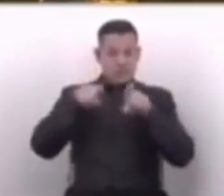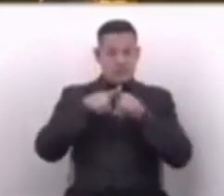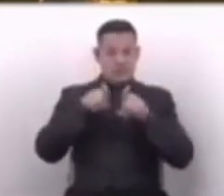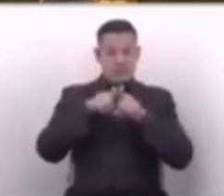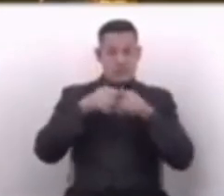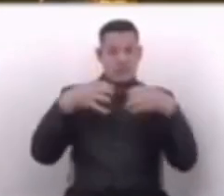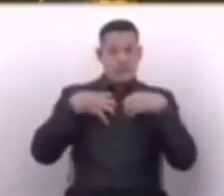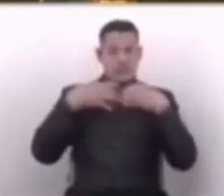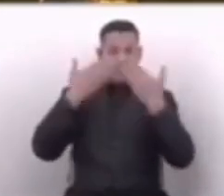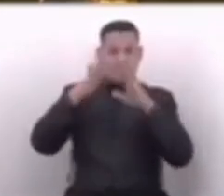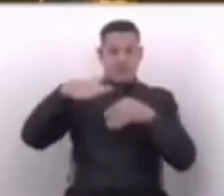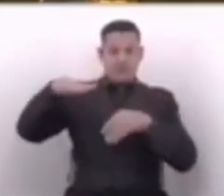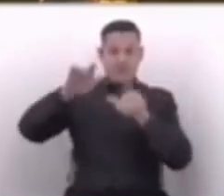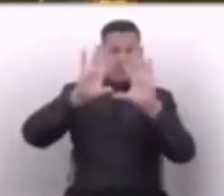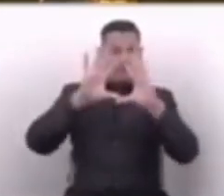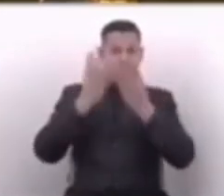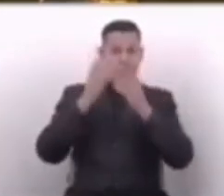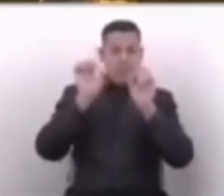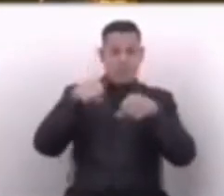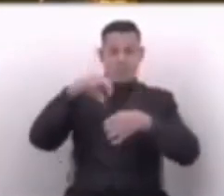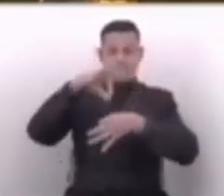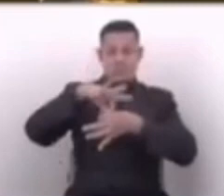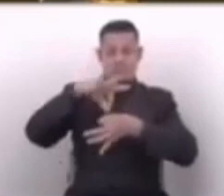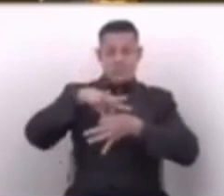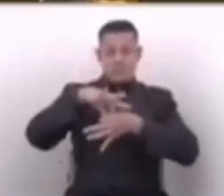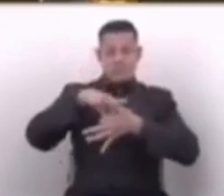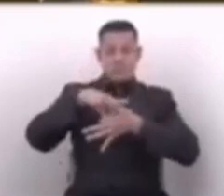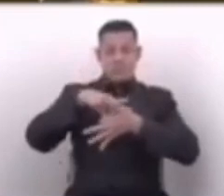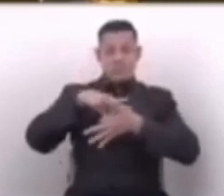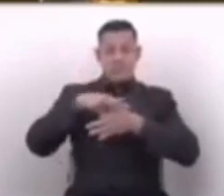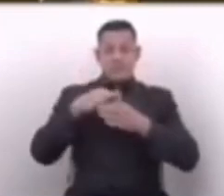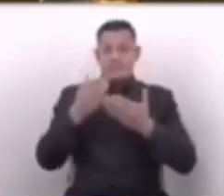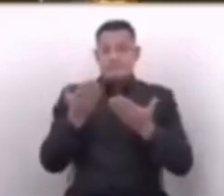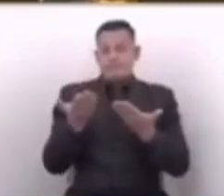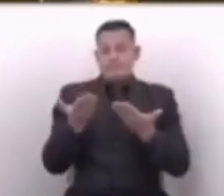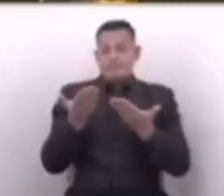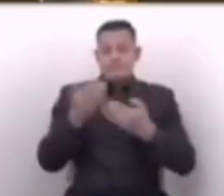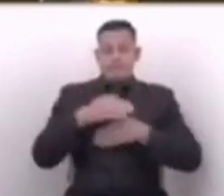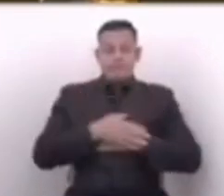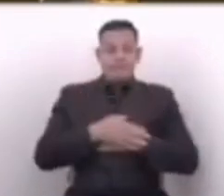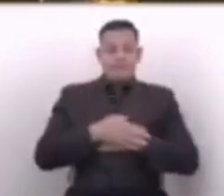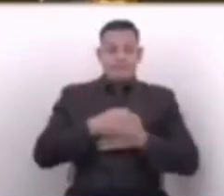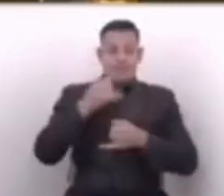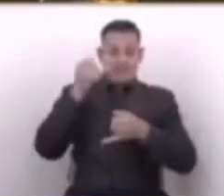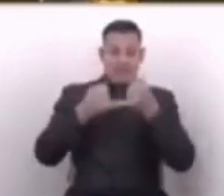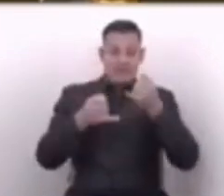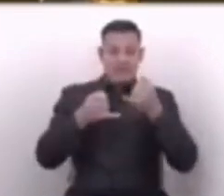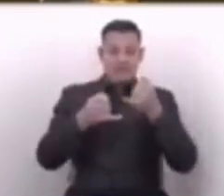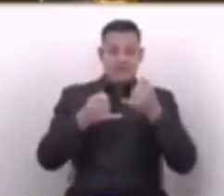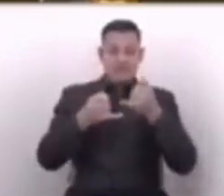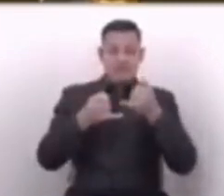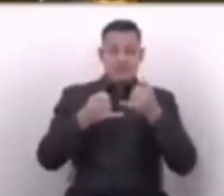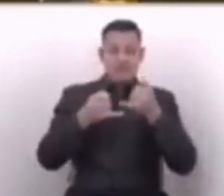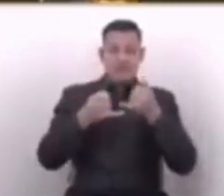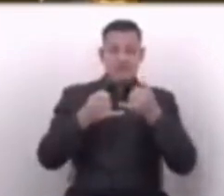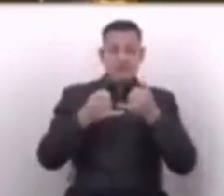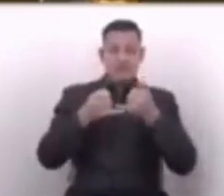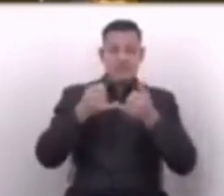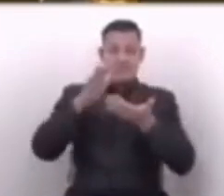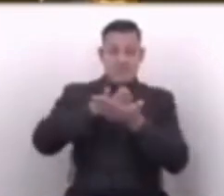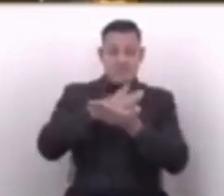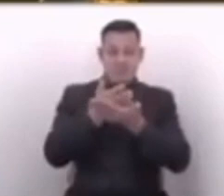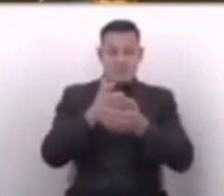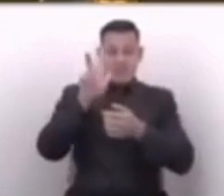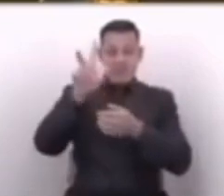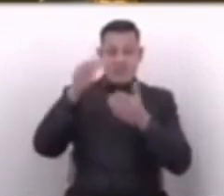que viven en el exterior, pudieran votar. Y al final terminaron participando